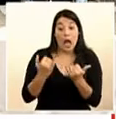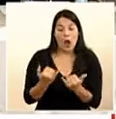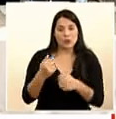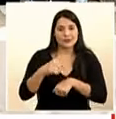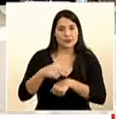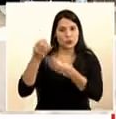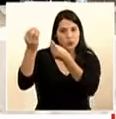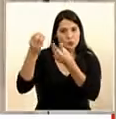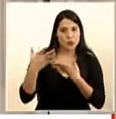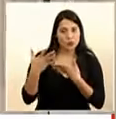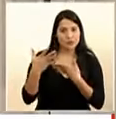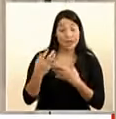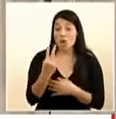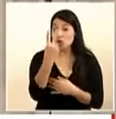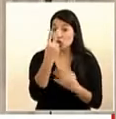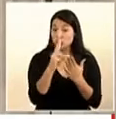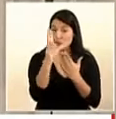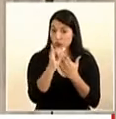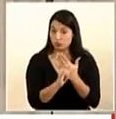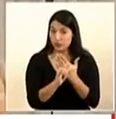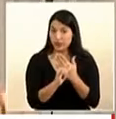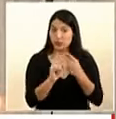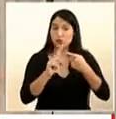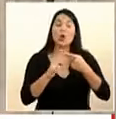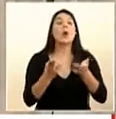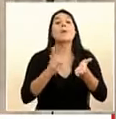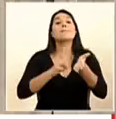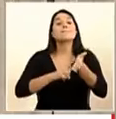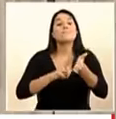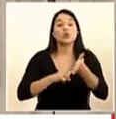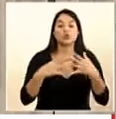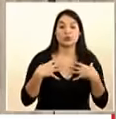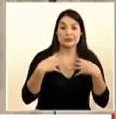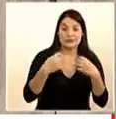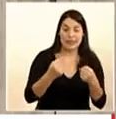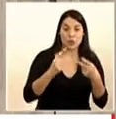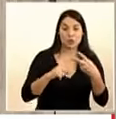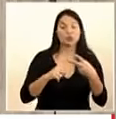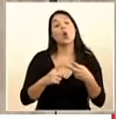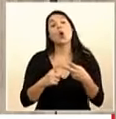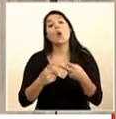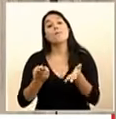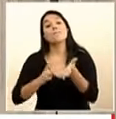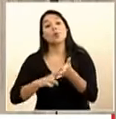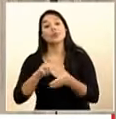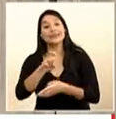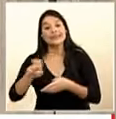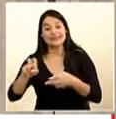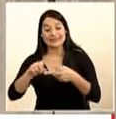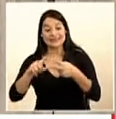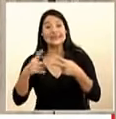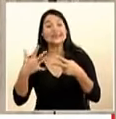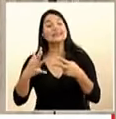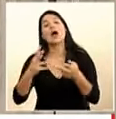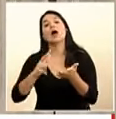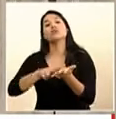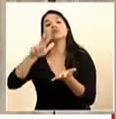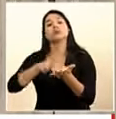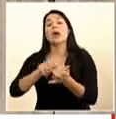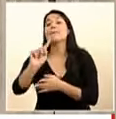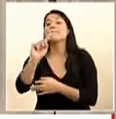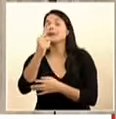momento que los dos proyectos tanto el de las multas en materia sanitaria como de tránsito ya fueron aprobados en primer debate